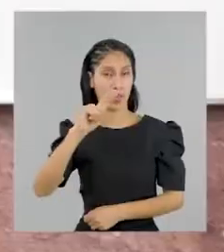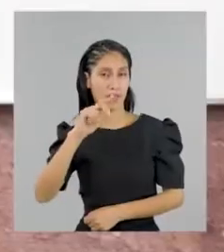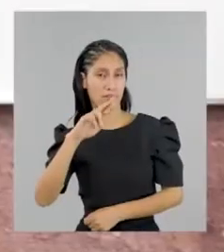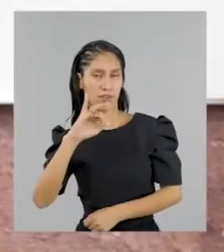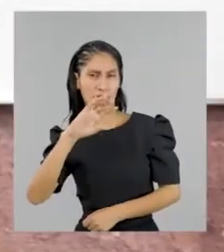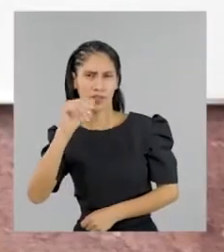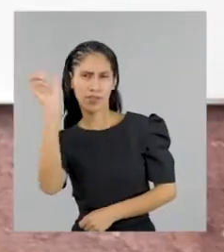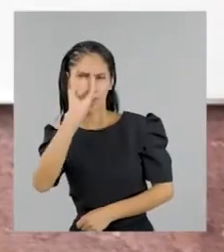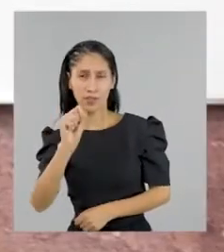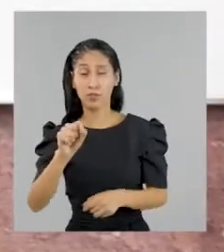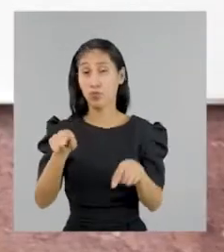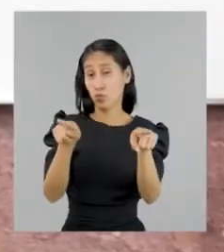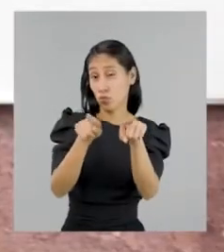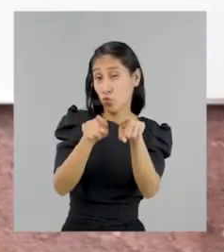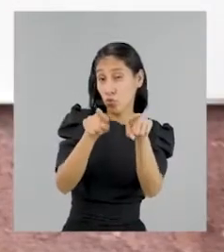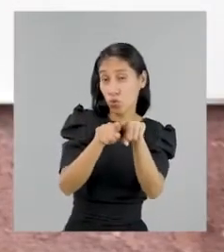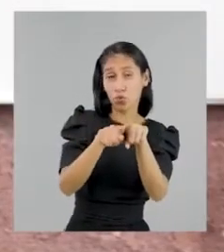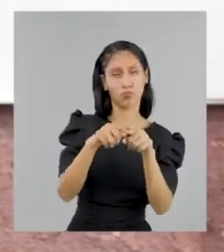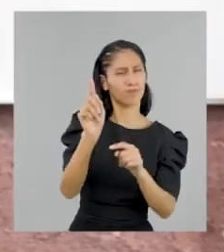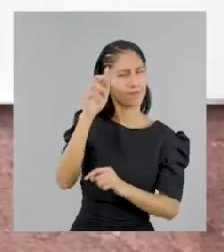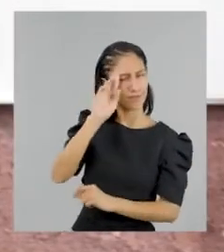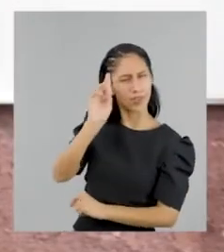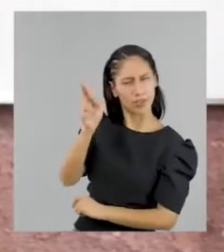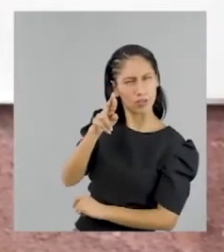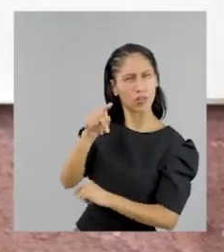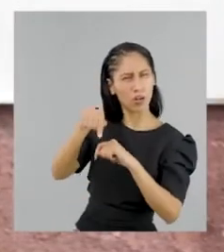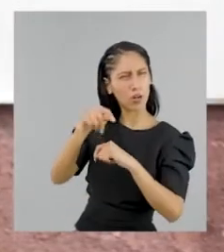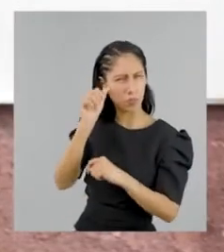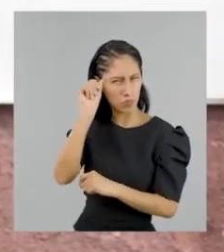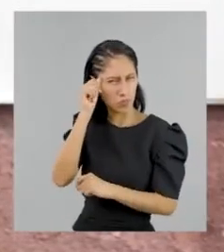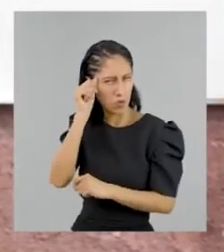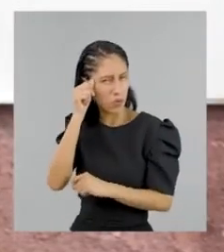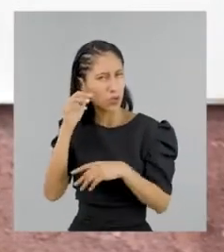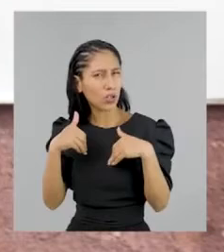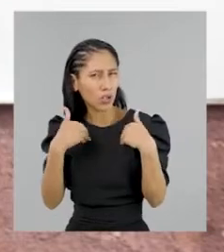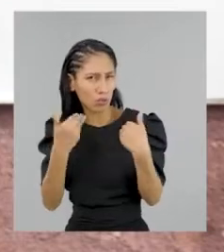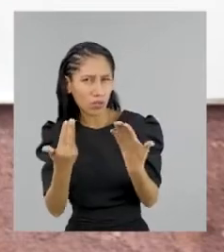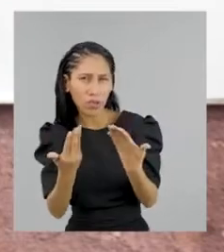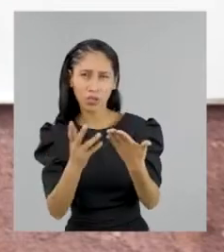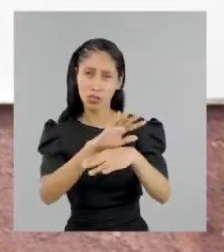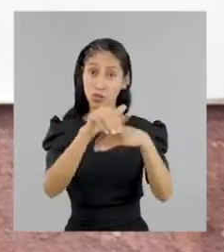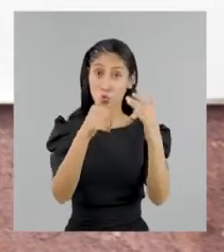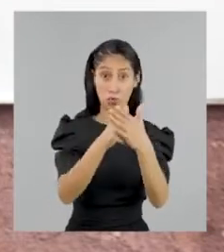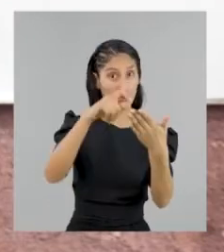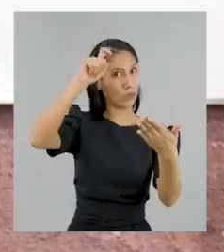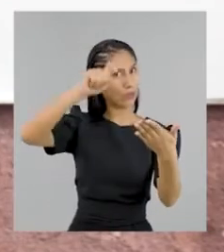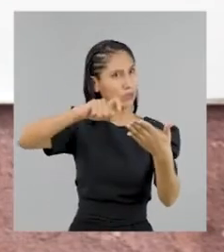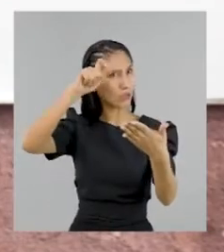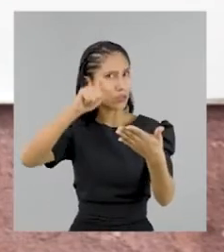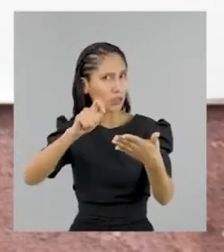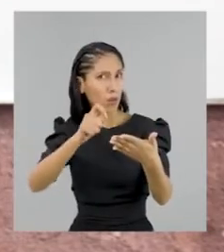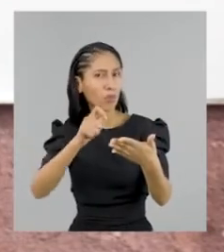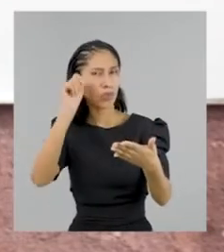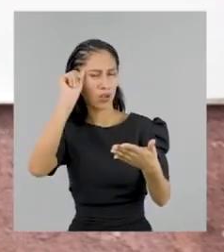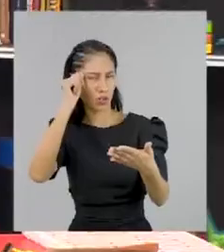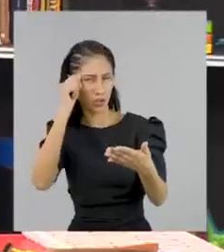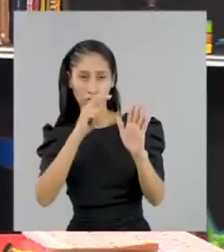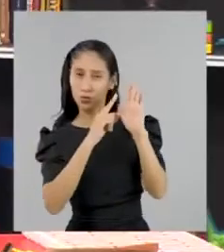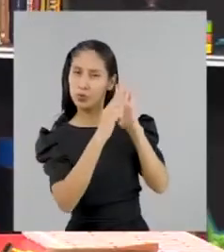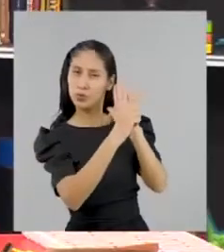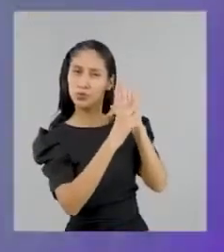coseno. Sí, tienes razón. Julia, ¿podremos repasar las definiciones que necesitamos conocer sobre ese